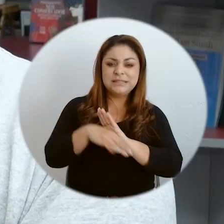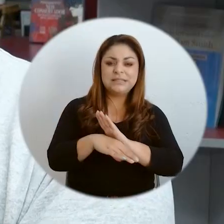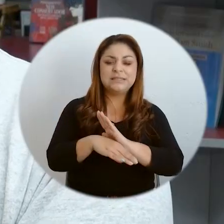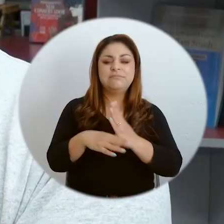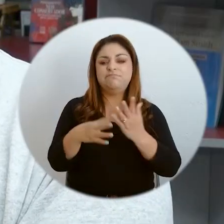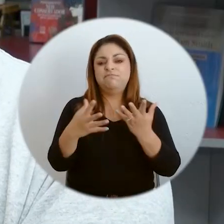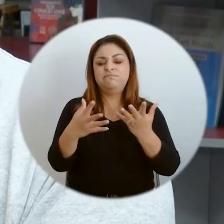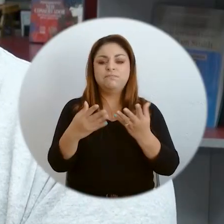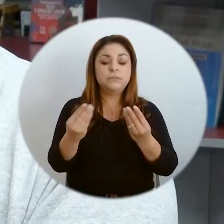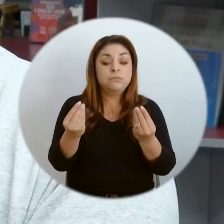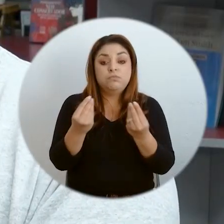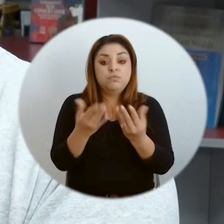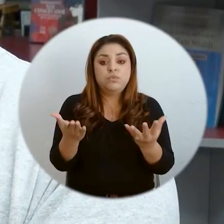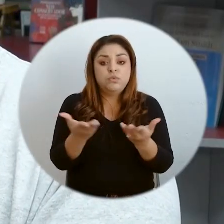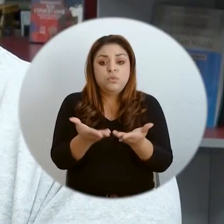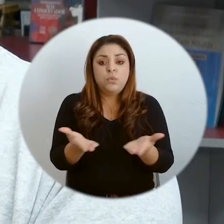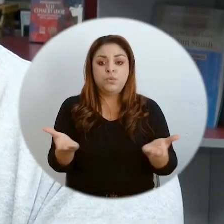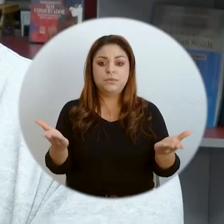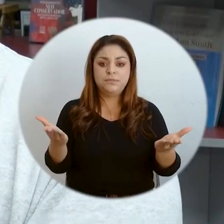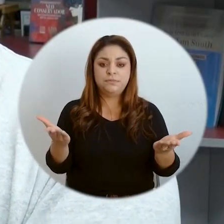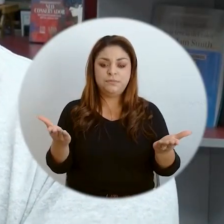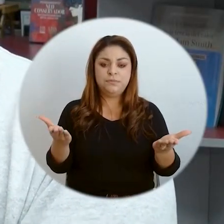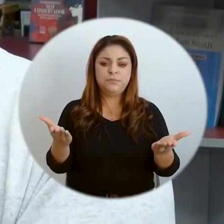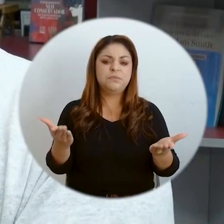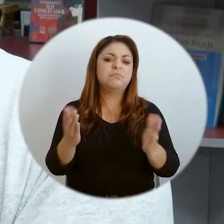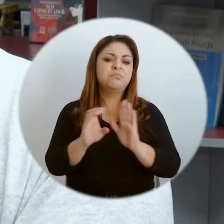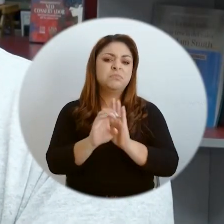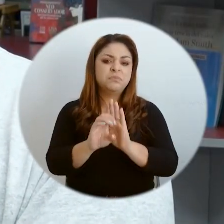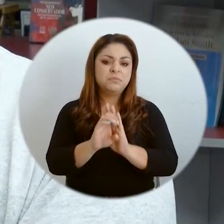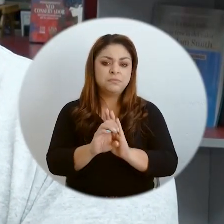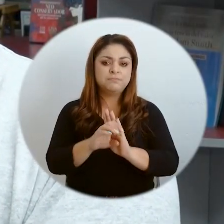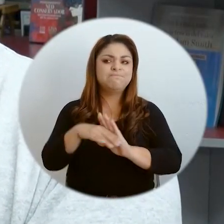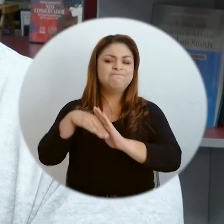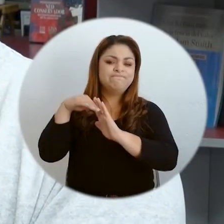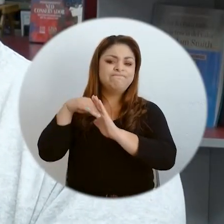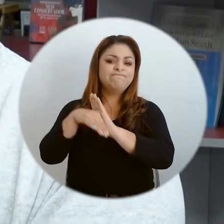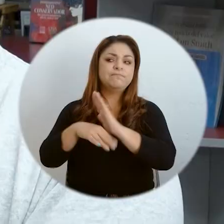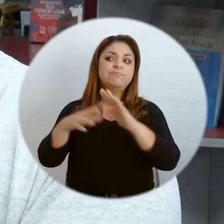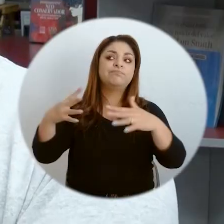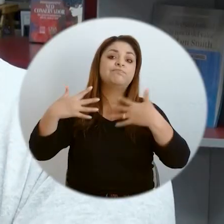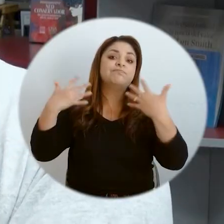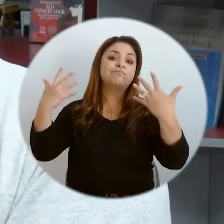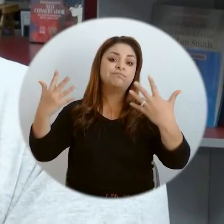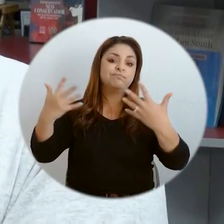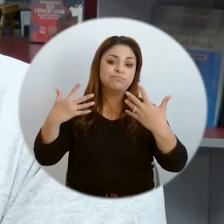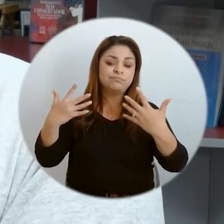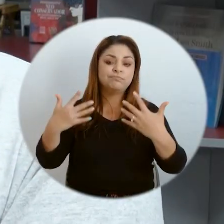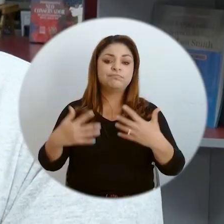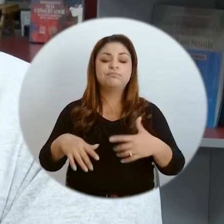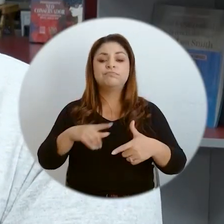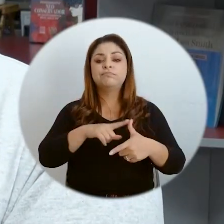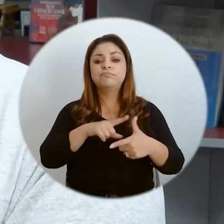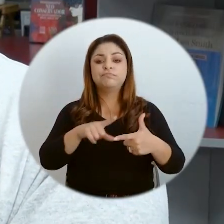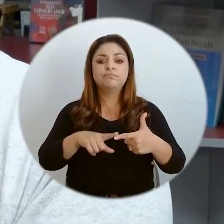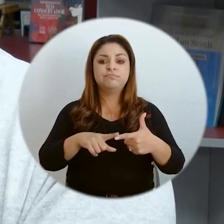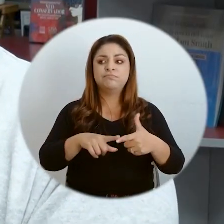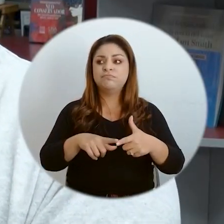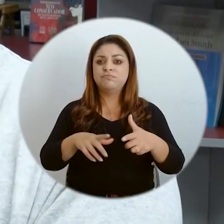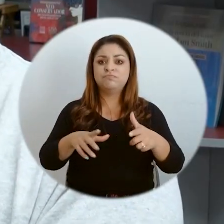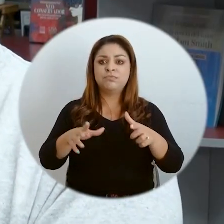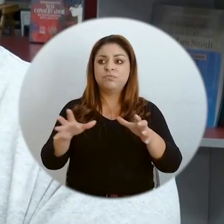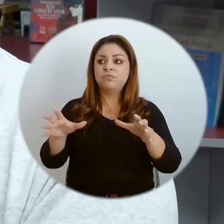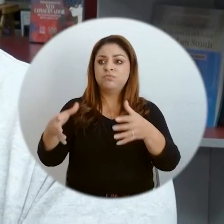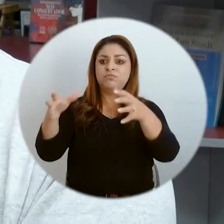una crisis múltiple que tiene que ver con el ambiente, que tiene que ver con el ascenso de nuevos